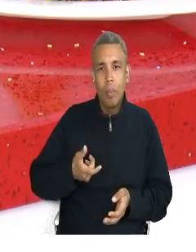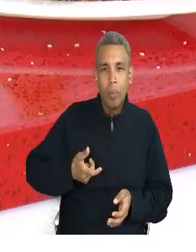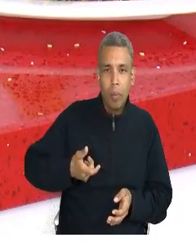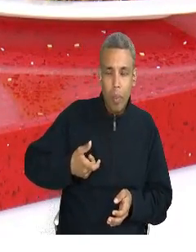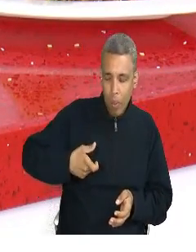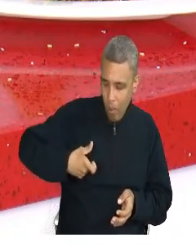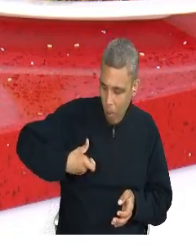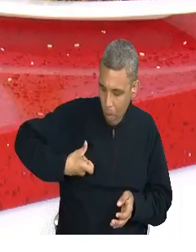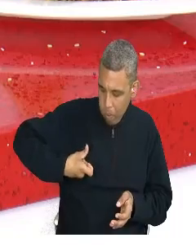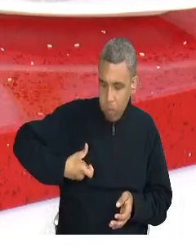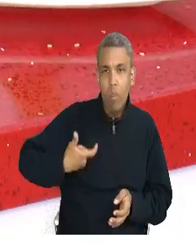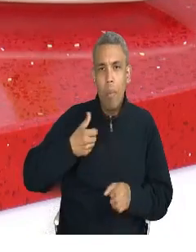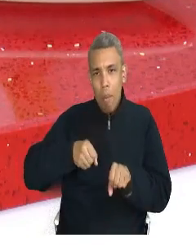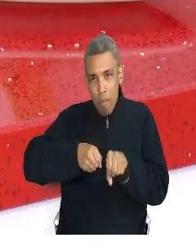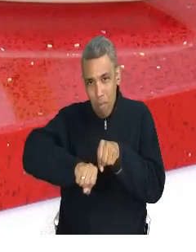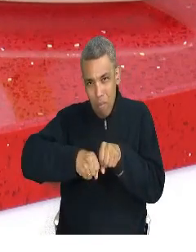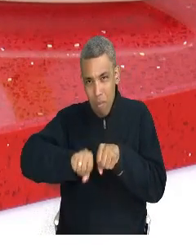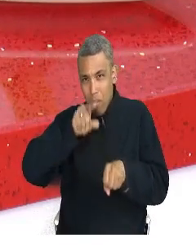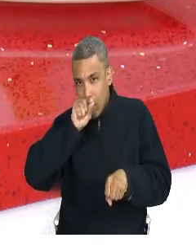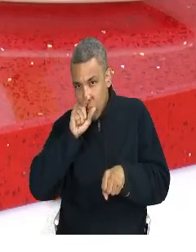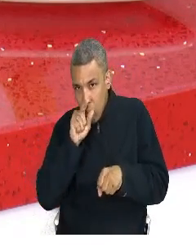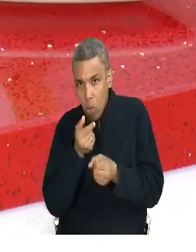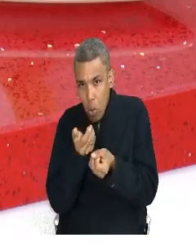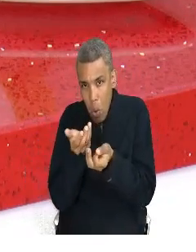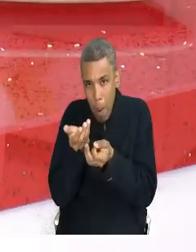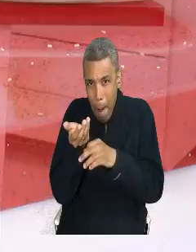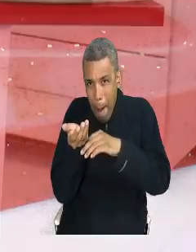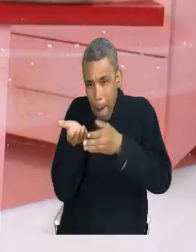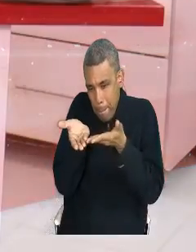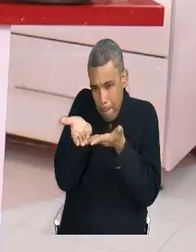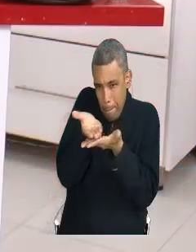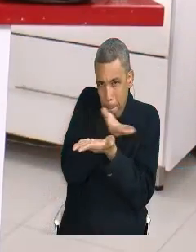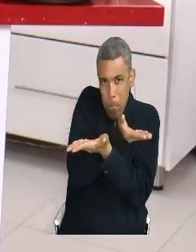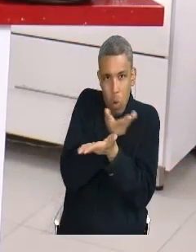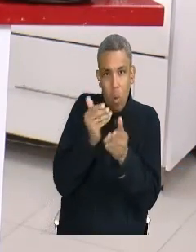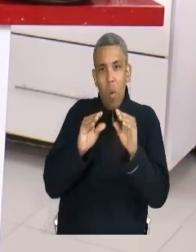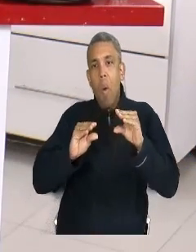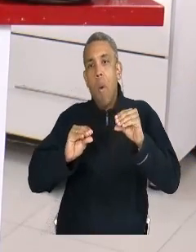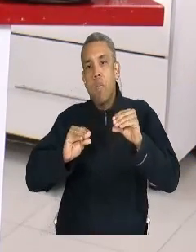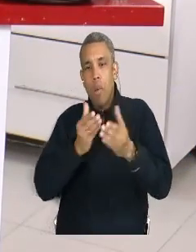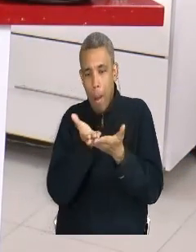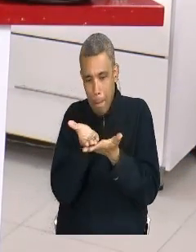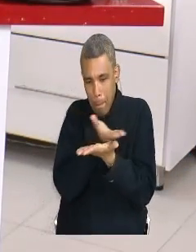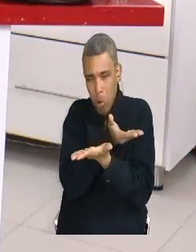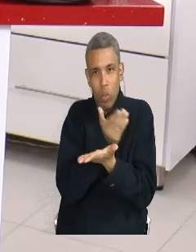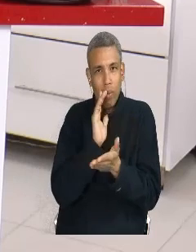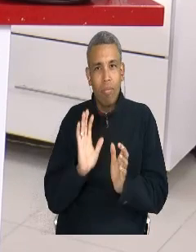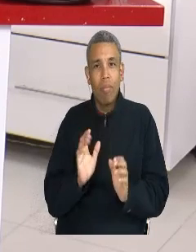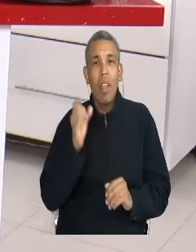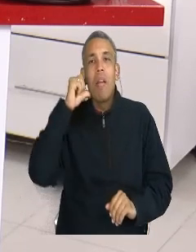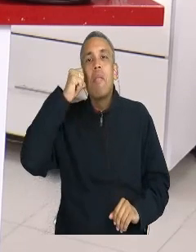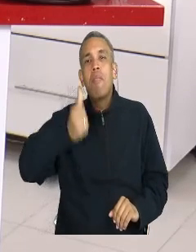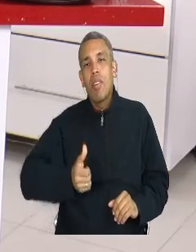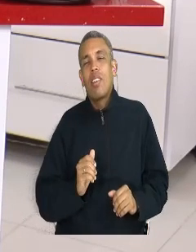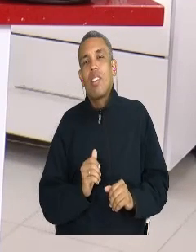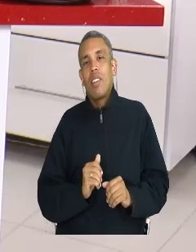camarón y pechuga a la parrilla. Entonces espero que en sus casas nos acompañe. Fue todo por hoy. Mañana un nuevo